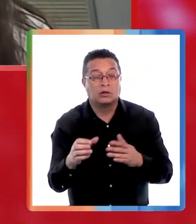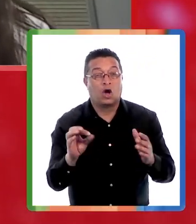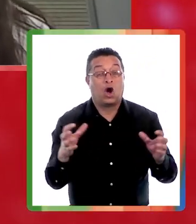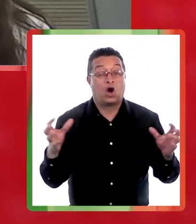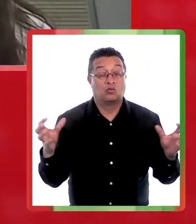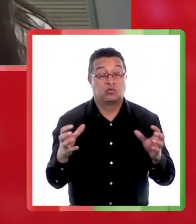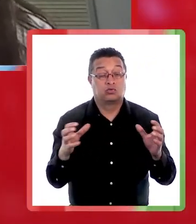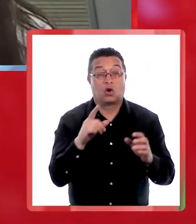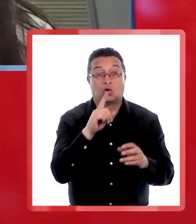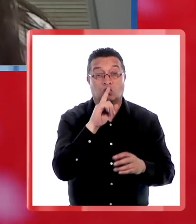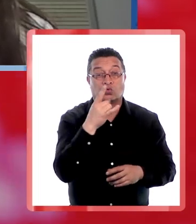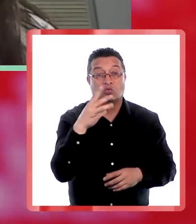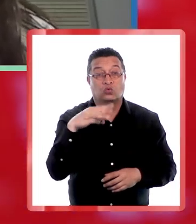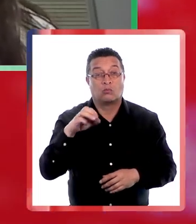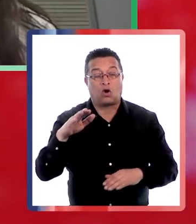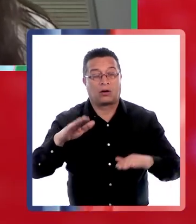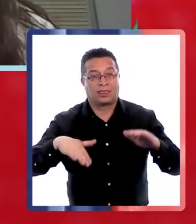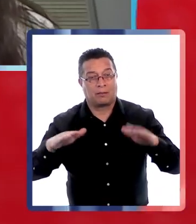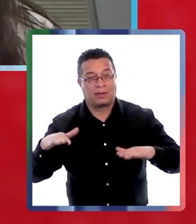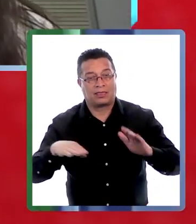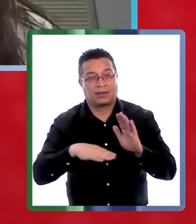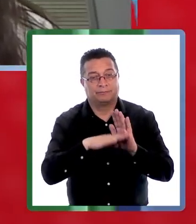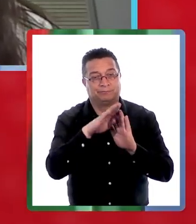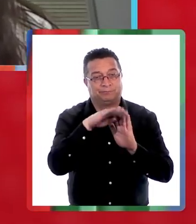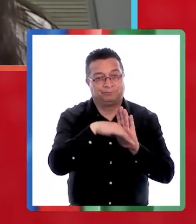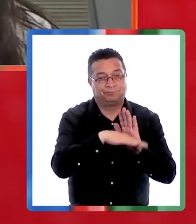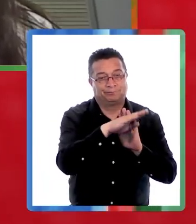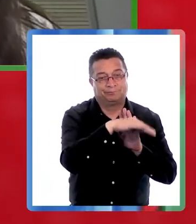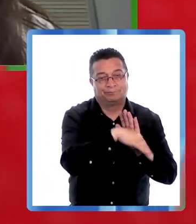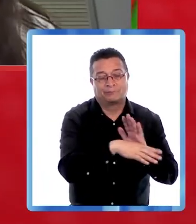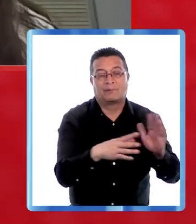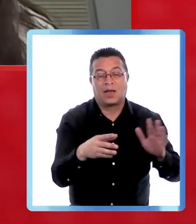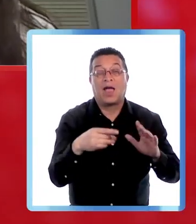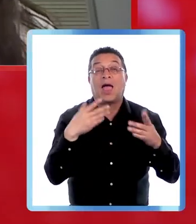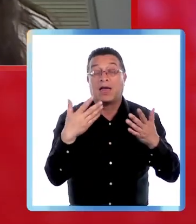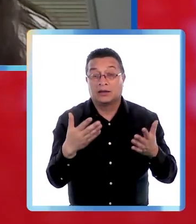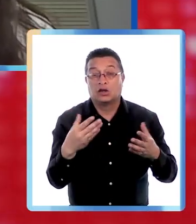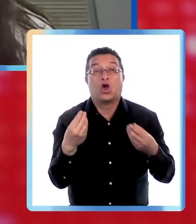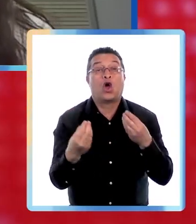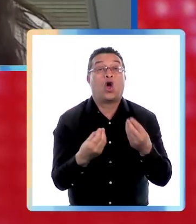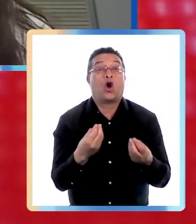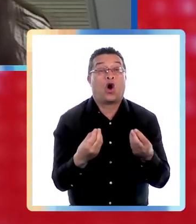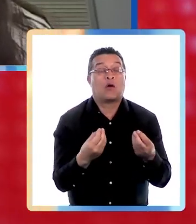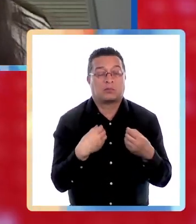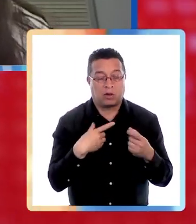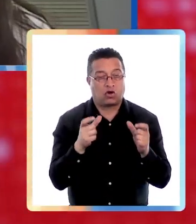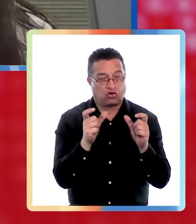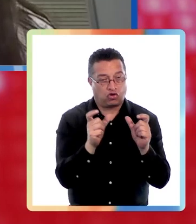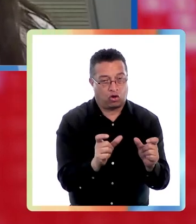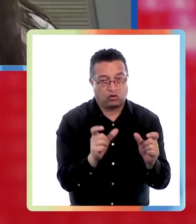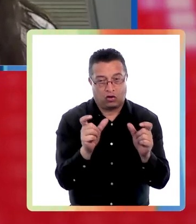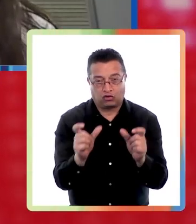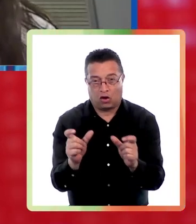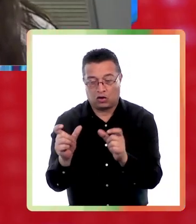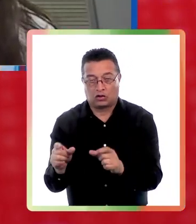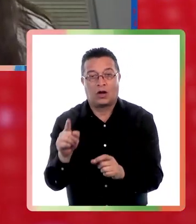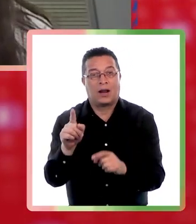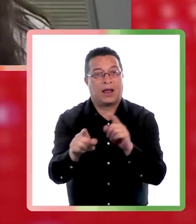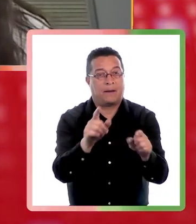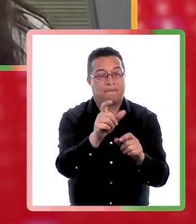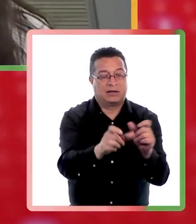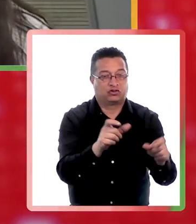y de la agresividad del tumor. Claro. Y la manera de enfrentar eso es mantener en control a las pacientes. O sea,